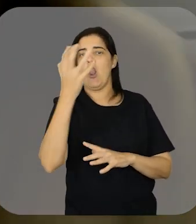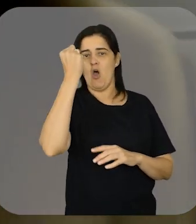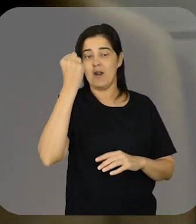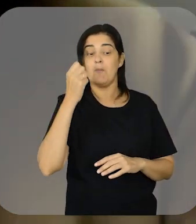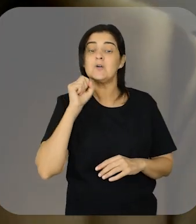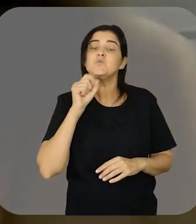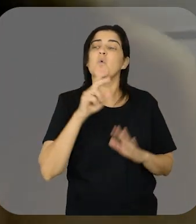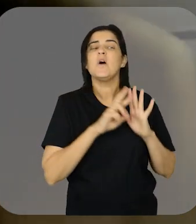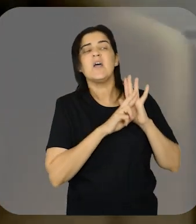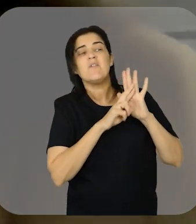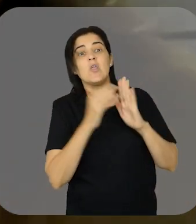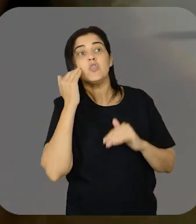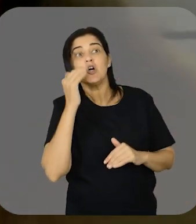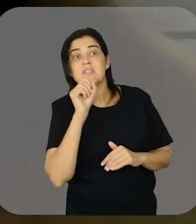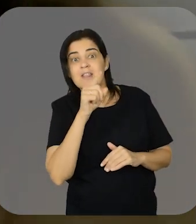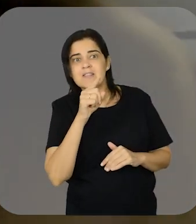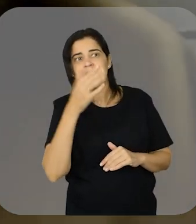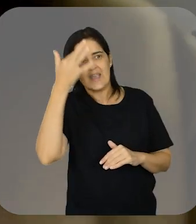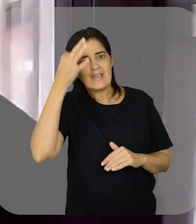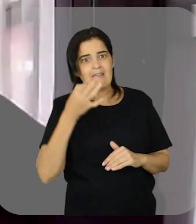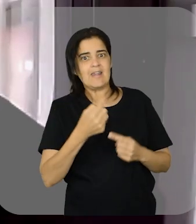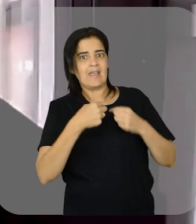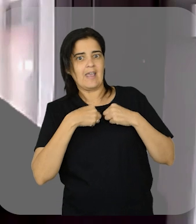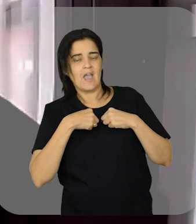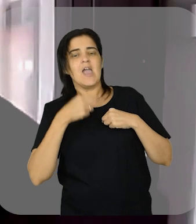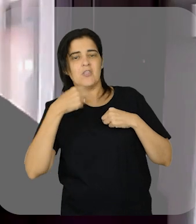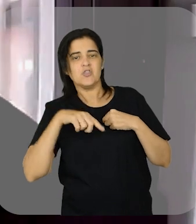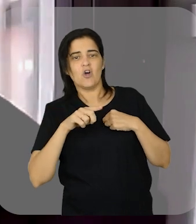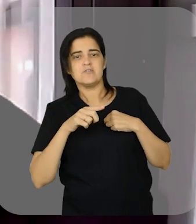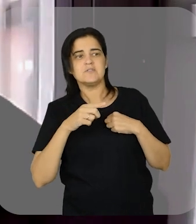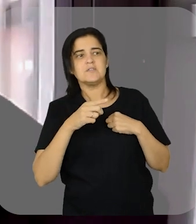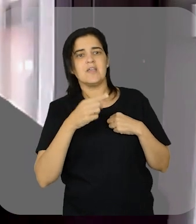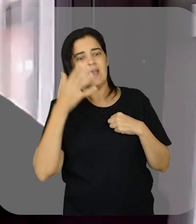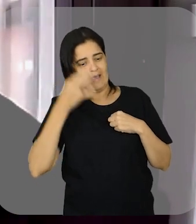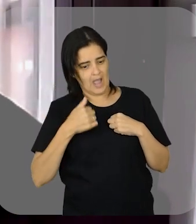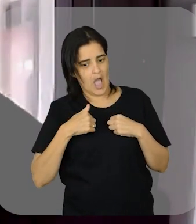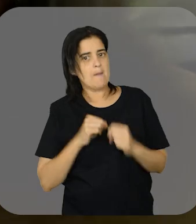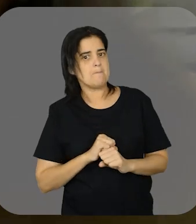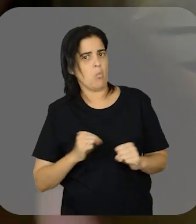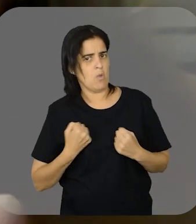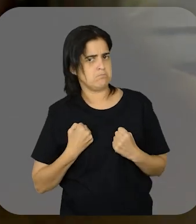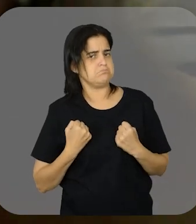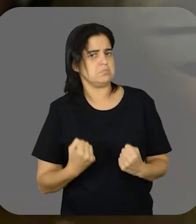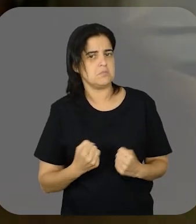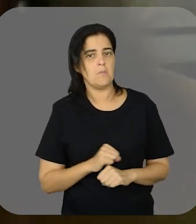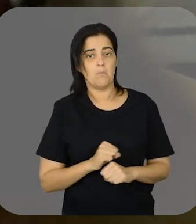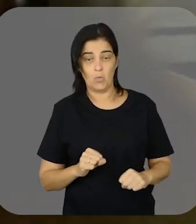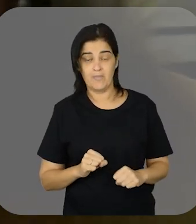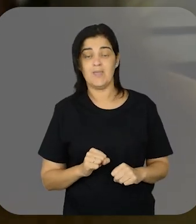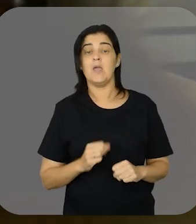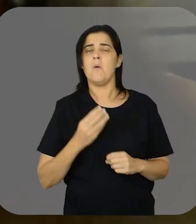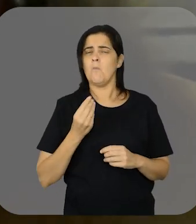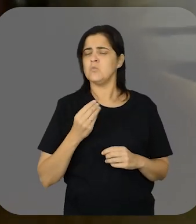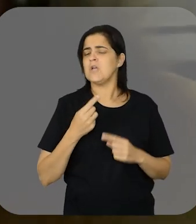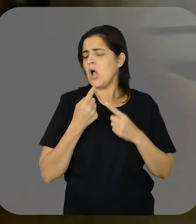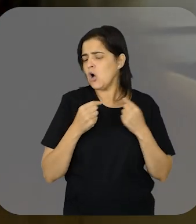su referente, su docente cree en él y él le hace creer en sí mismo. Y muchas de las conquistas